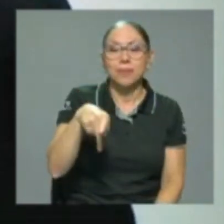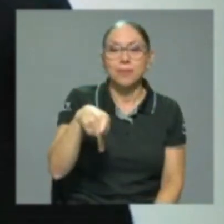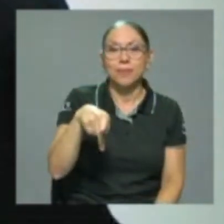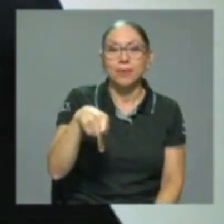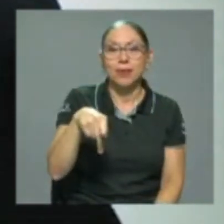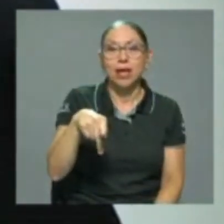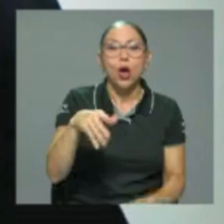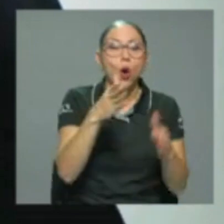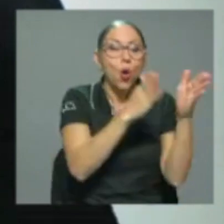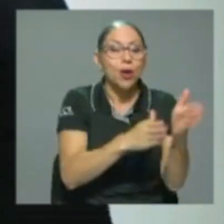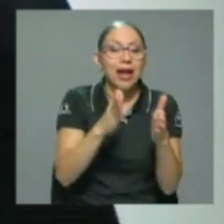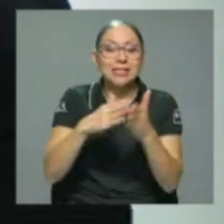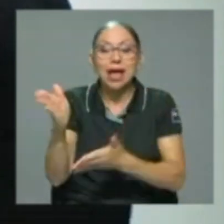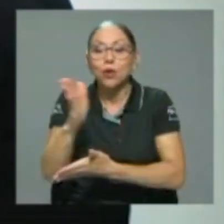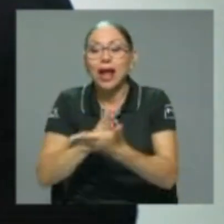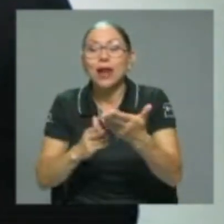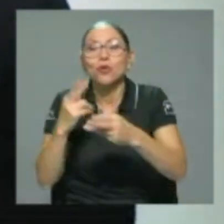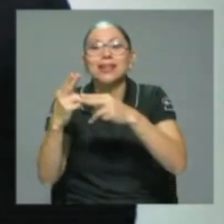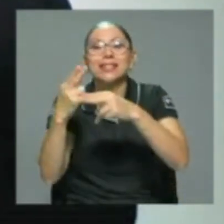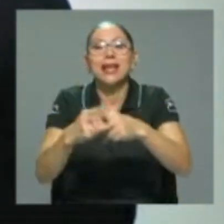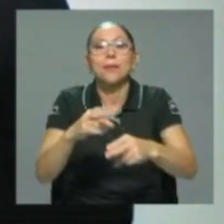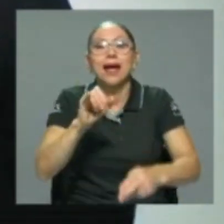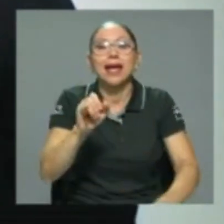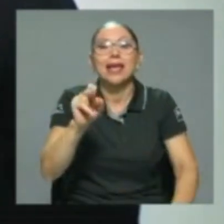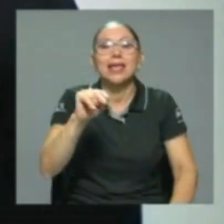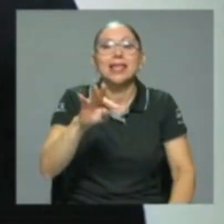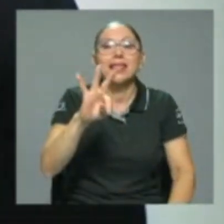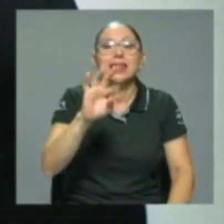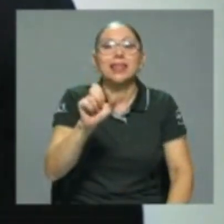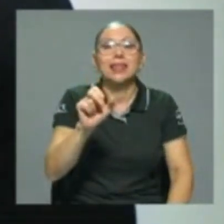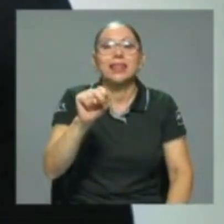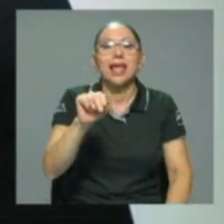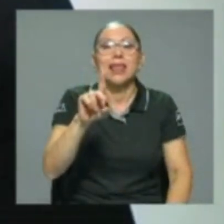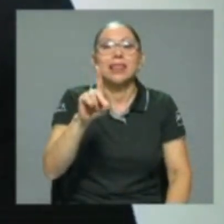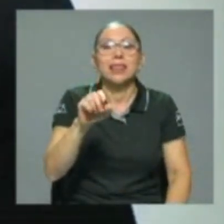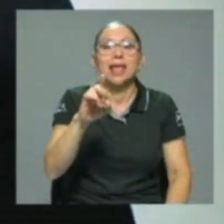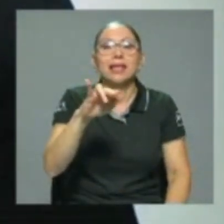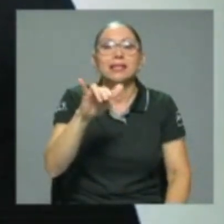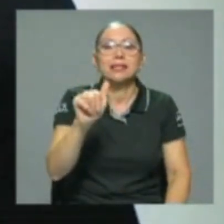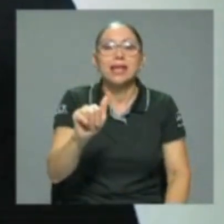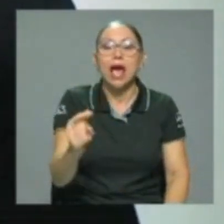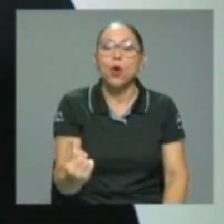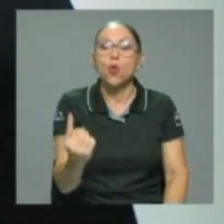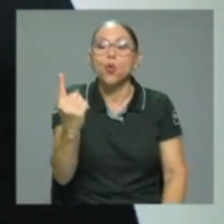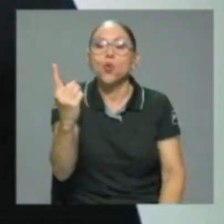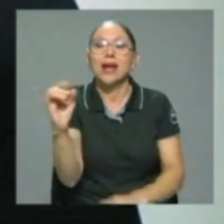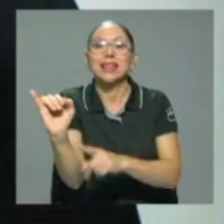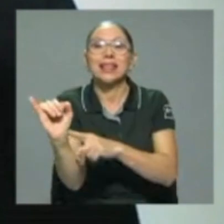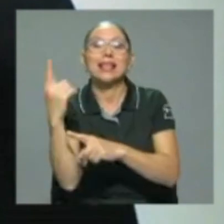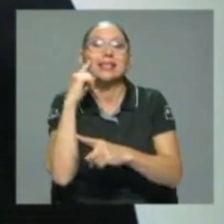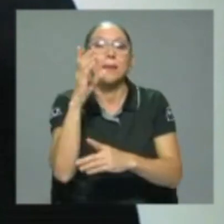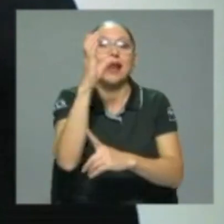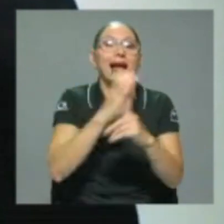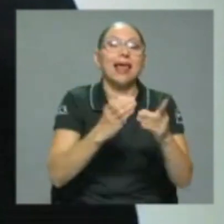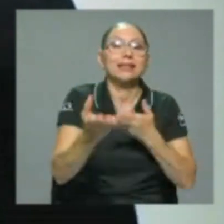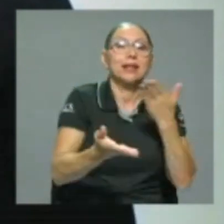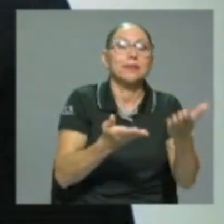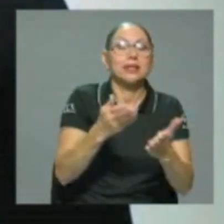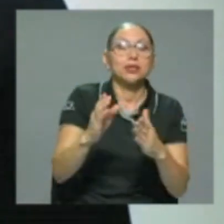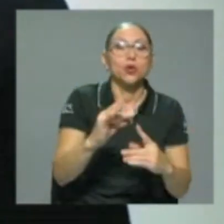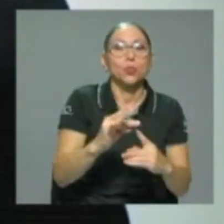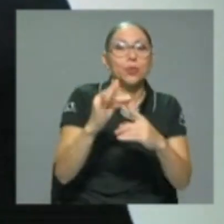intendencias, una intendencia para cada uno de los tipos de servicios, sobre todo energía, aguas